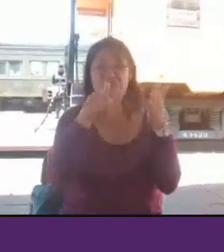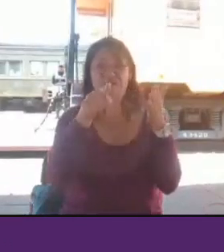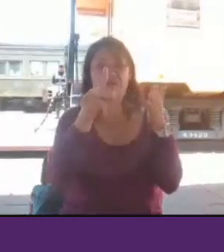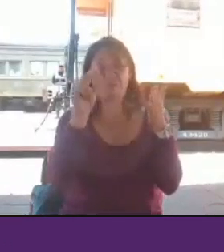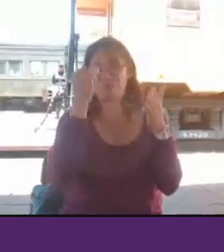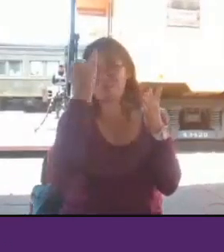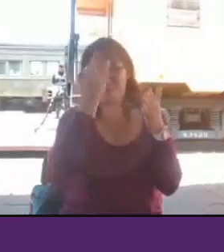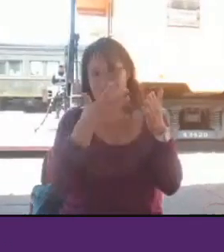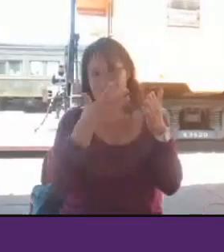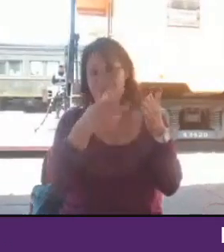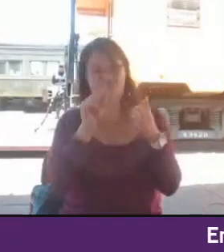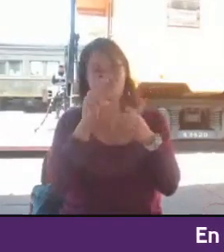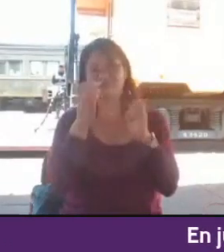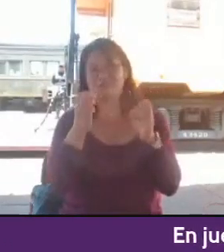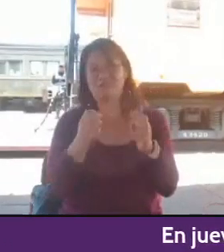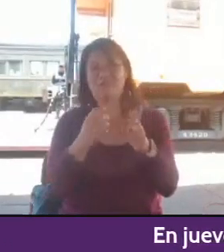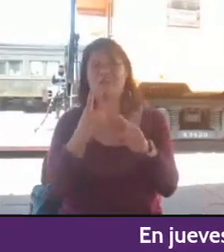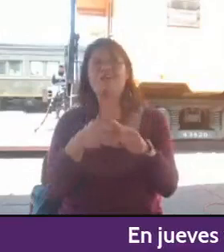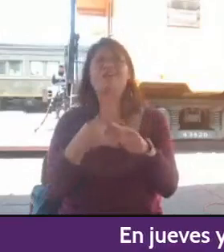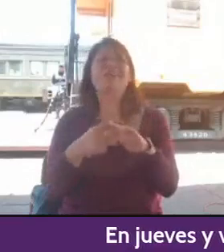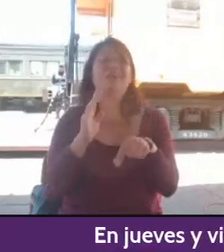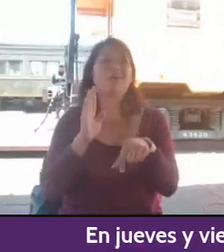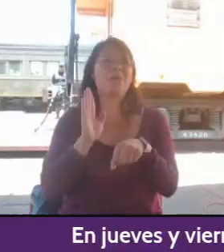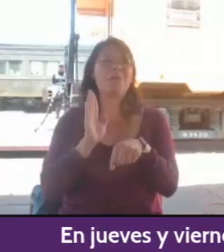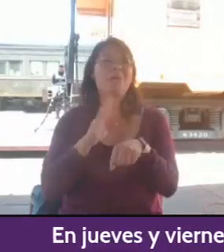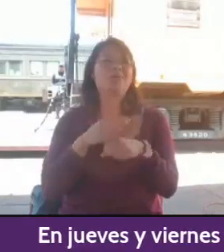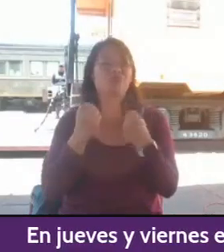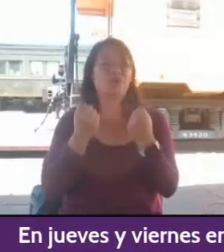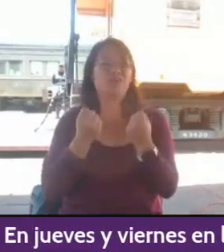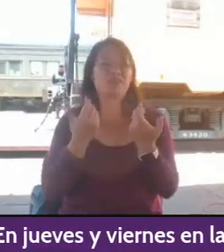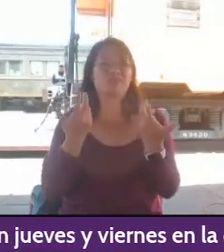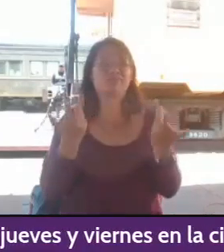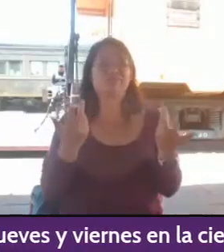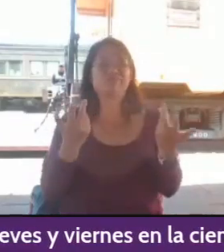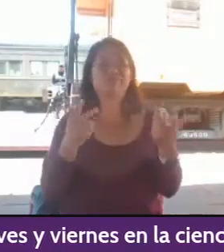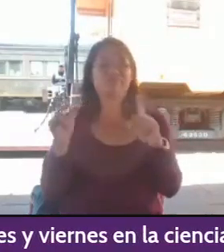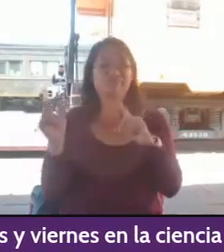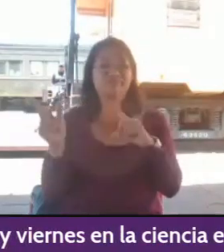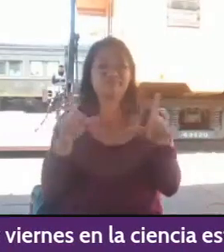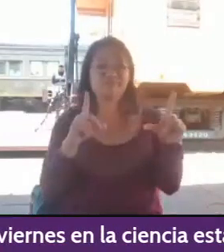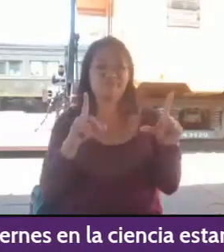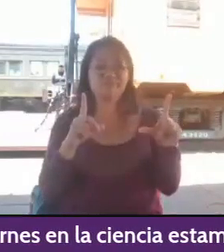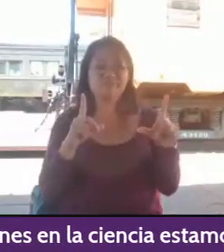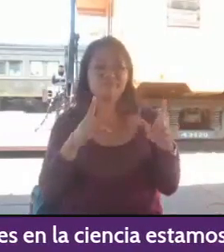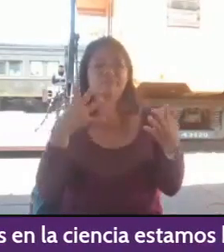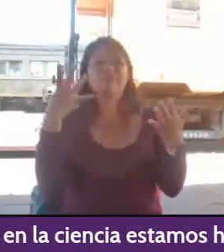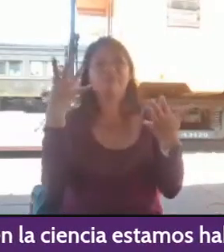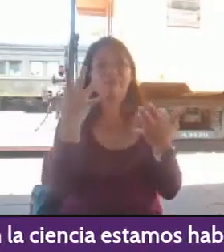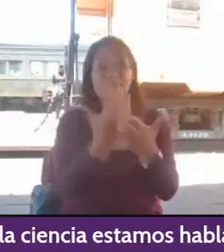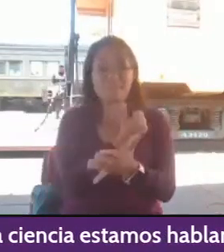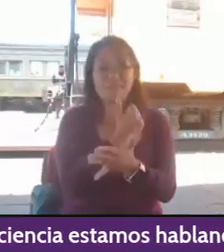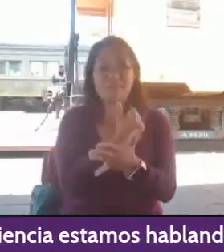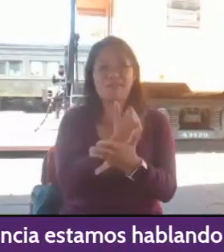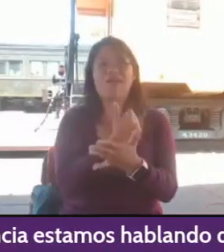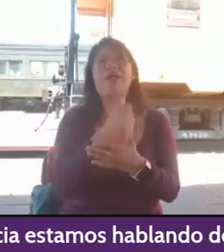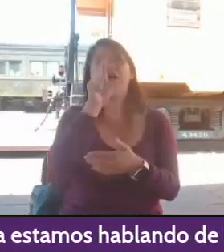primer punto, ¿quién es más fuerte? ¿Quién tiene las mejores garras? Una más, por favor. Van ganando las rapaces diurnas, las águilas, y los